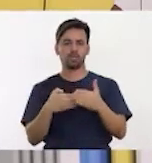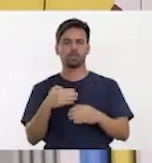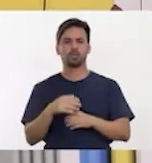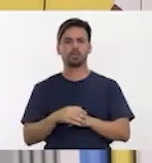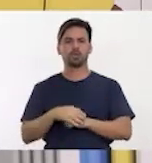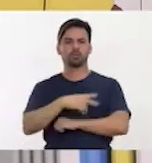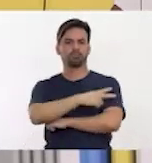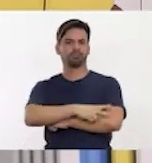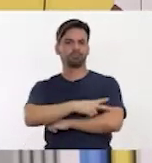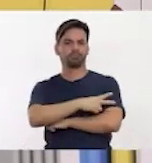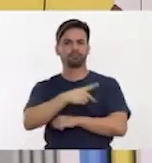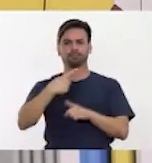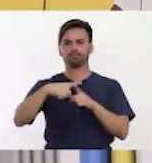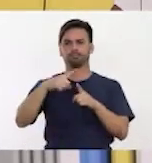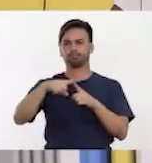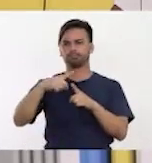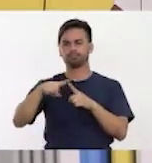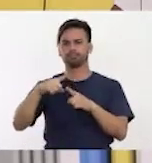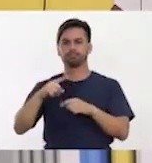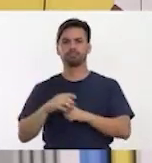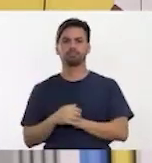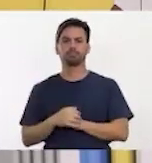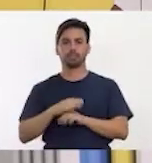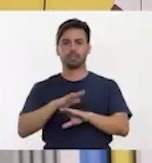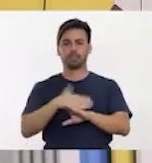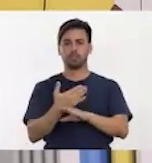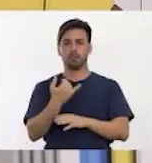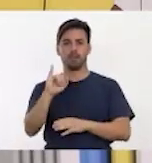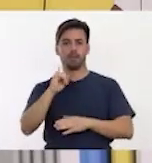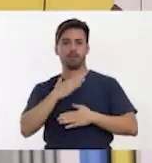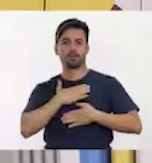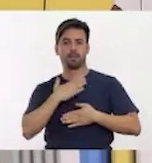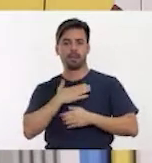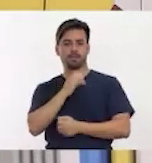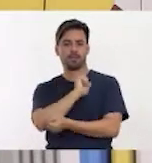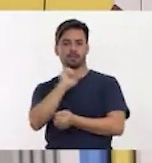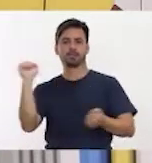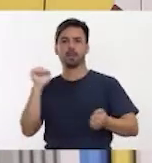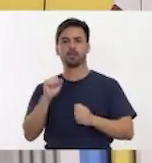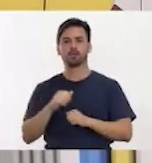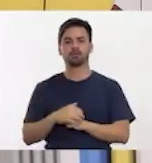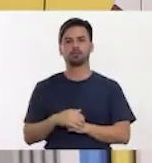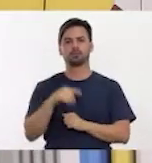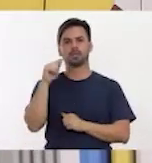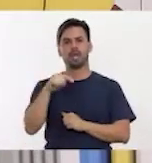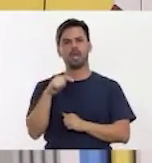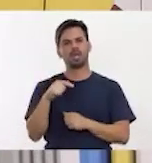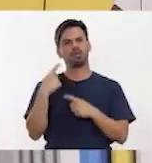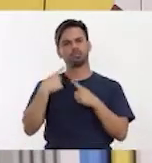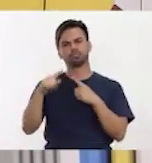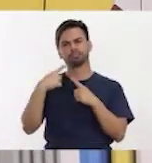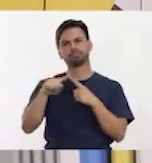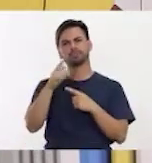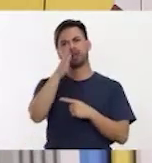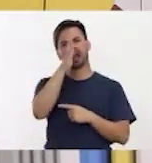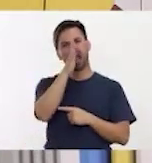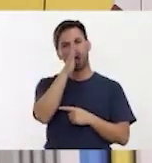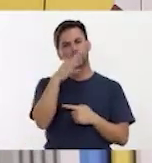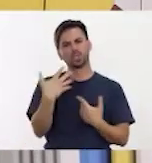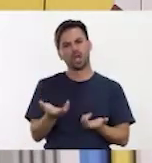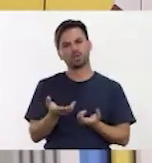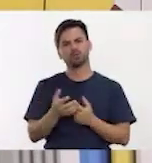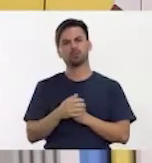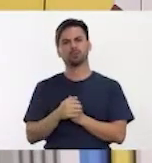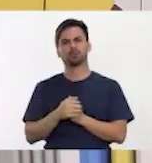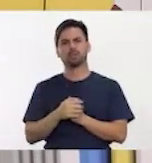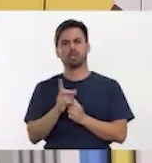Al finalizar el proceso de formación de estas naciones tras la independencia,